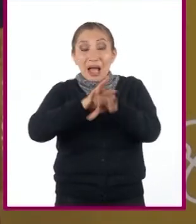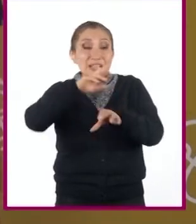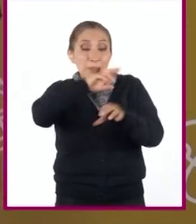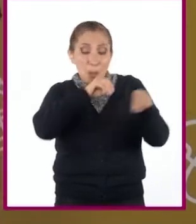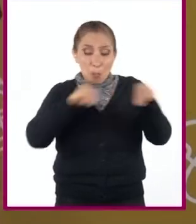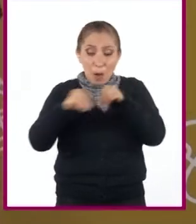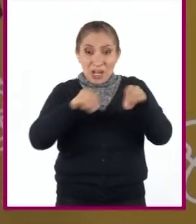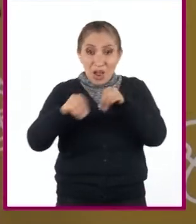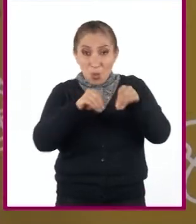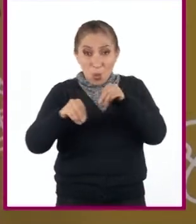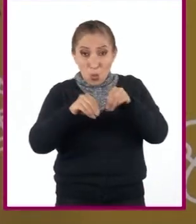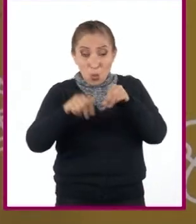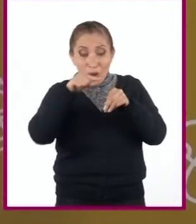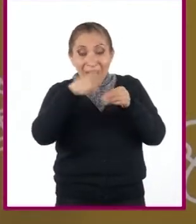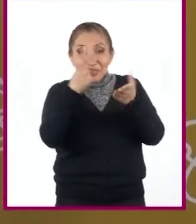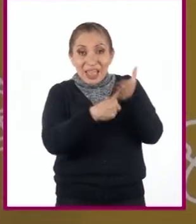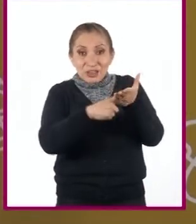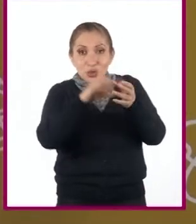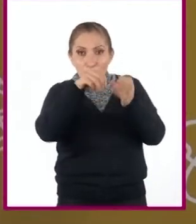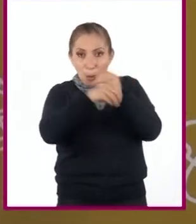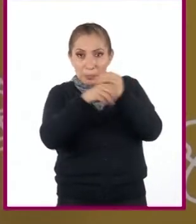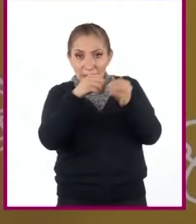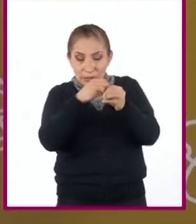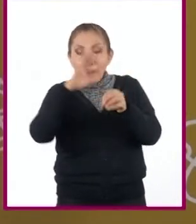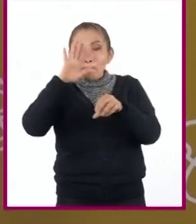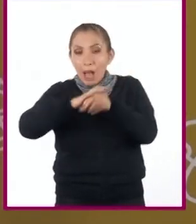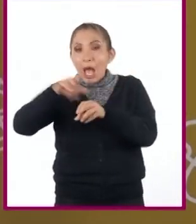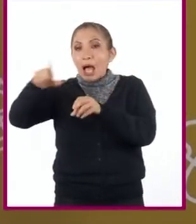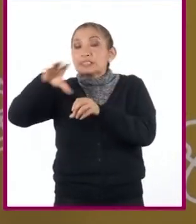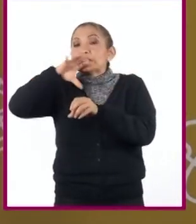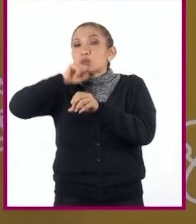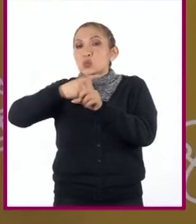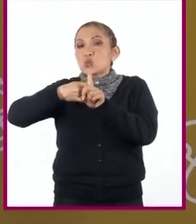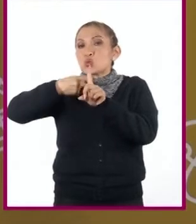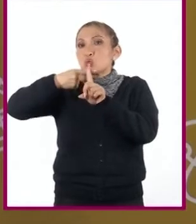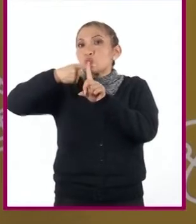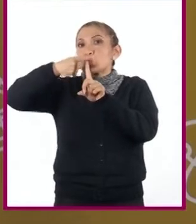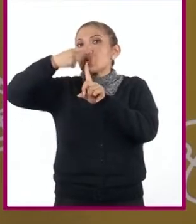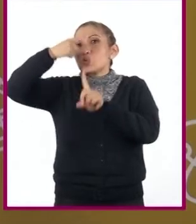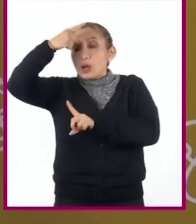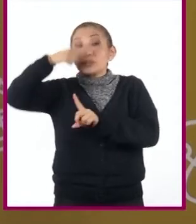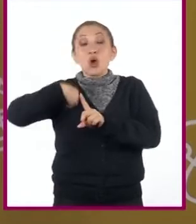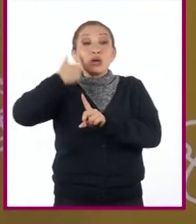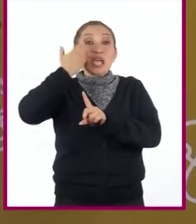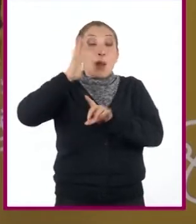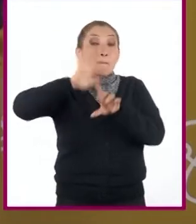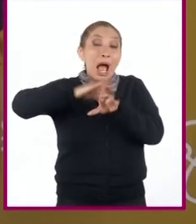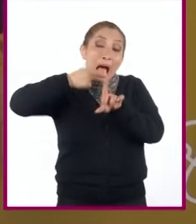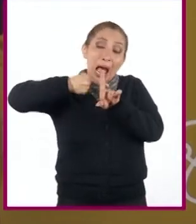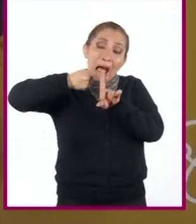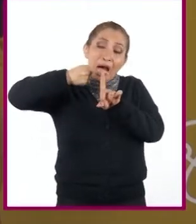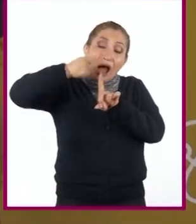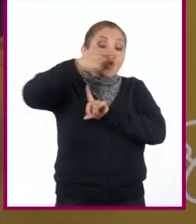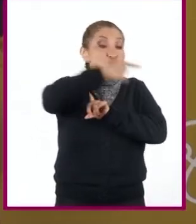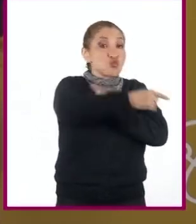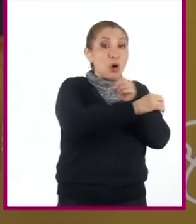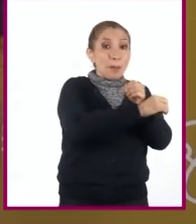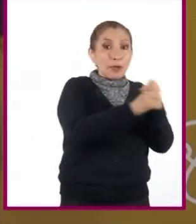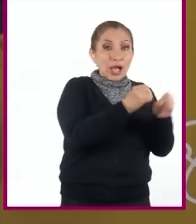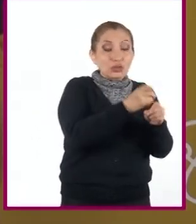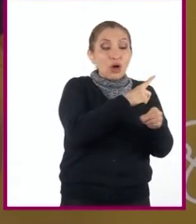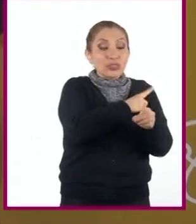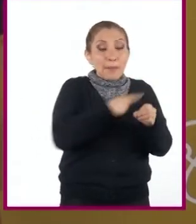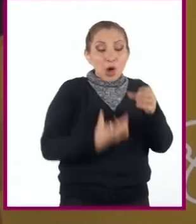se muevan las moléculas que integran al cuerpo, mayor será su temperatura. Y si quiero aumentar la temperatura de un cuerpo,